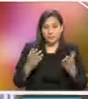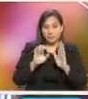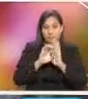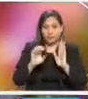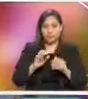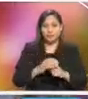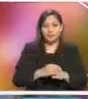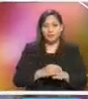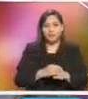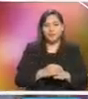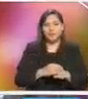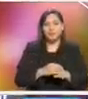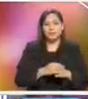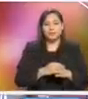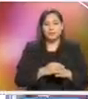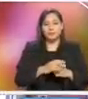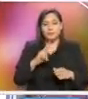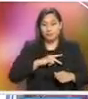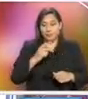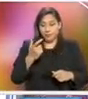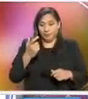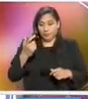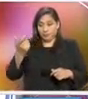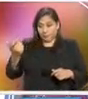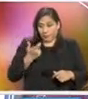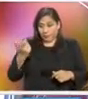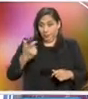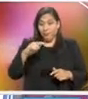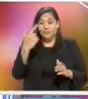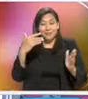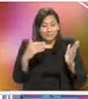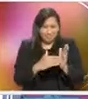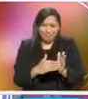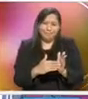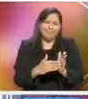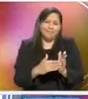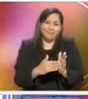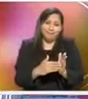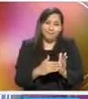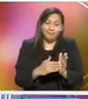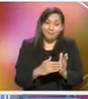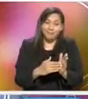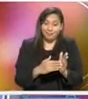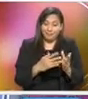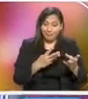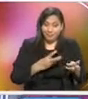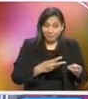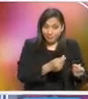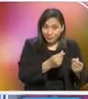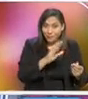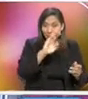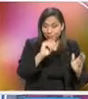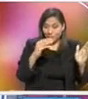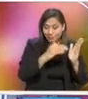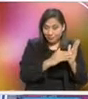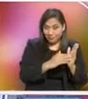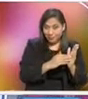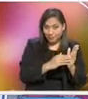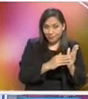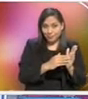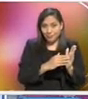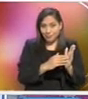vas a un club, a un gimnasio, hay muchos servicios de películas, por ejemplo, y de música que tú también puedes gastar. Pues ¿cuánto es